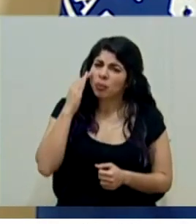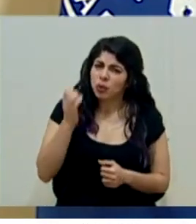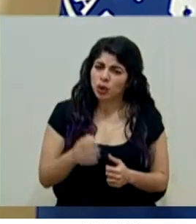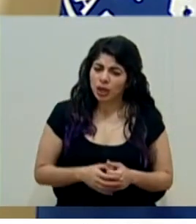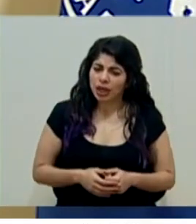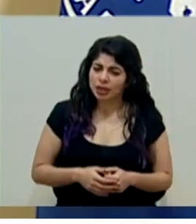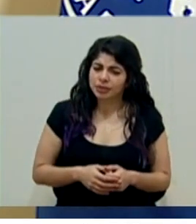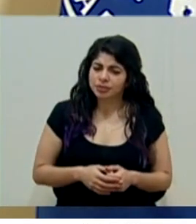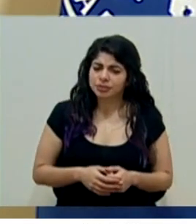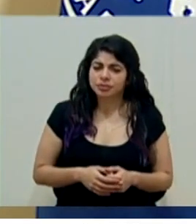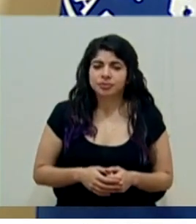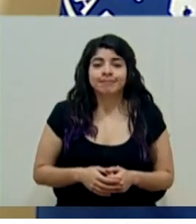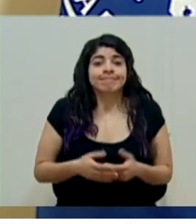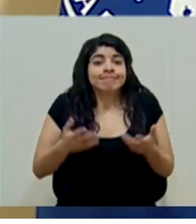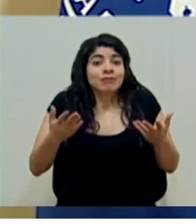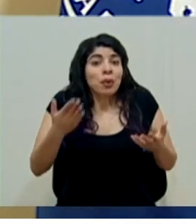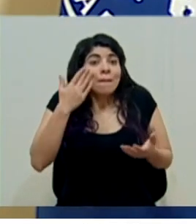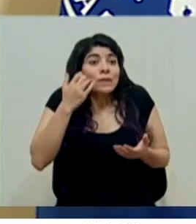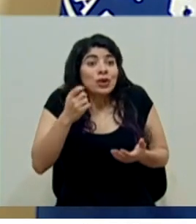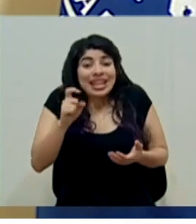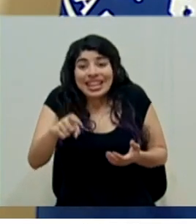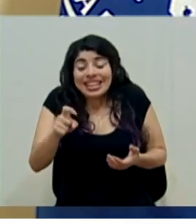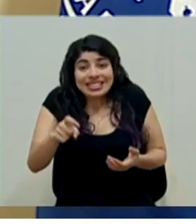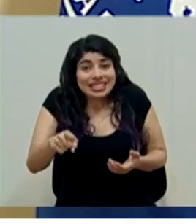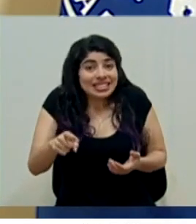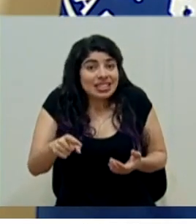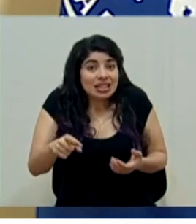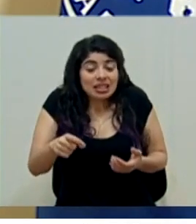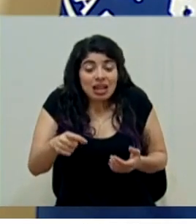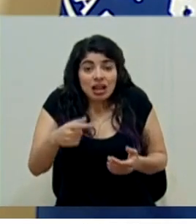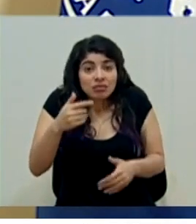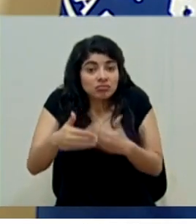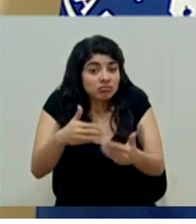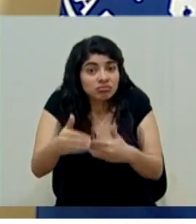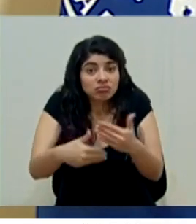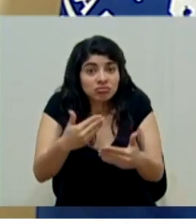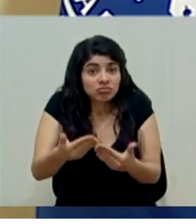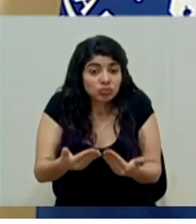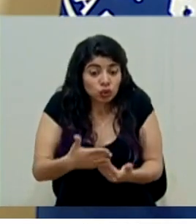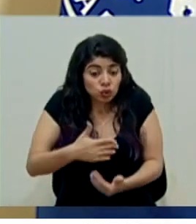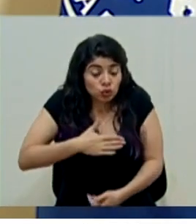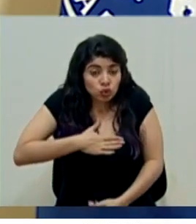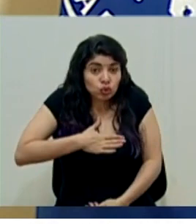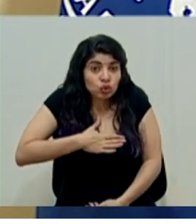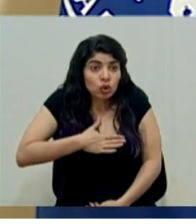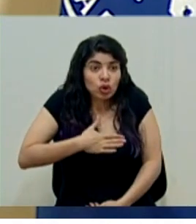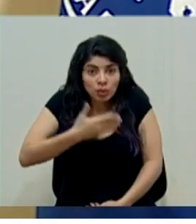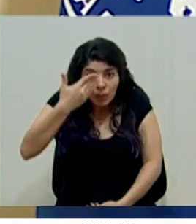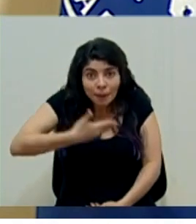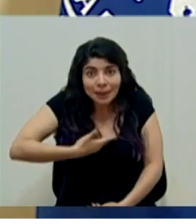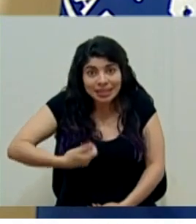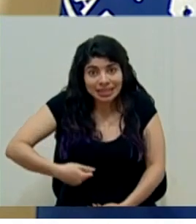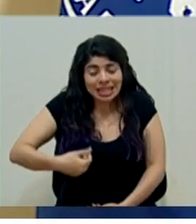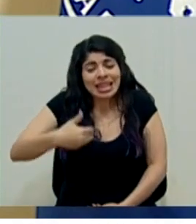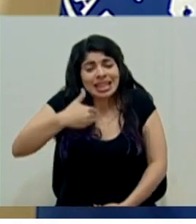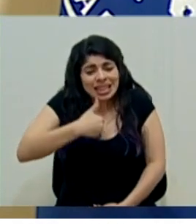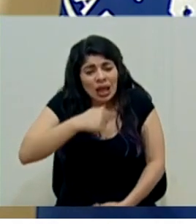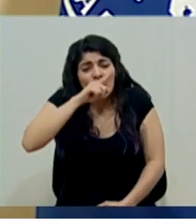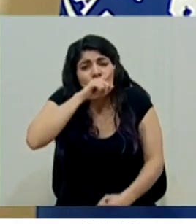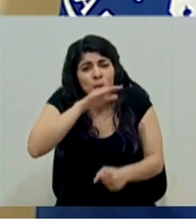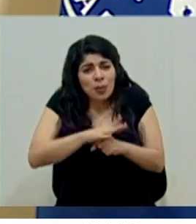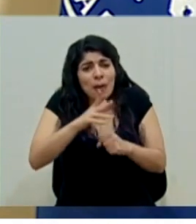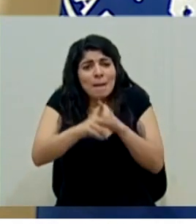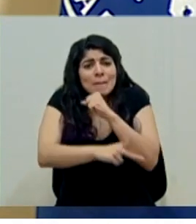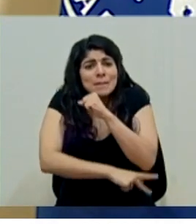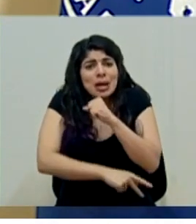materia? Pues porque tiene que haberla. Y yo como presidente estoy comprometido que este